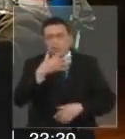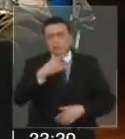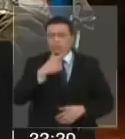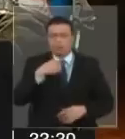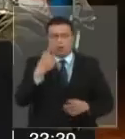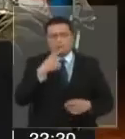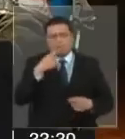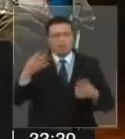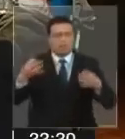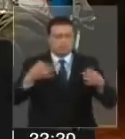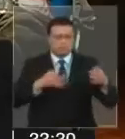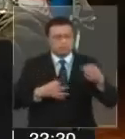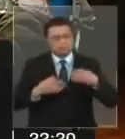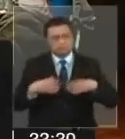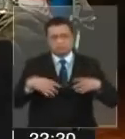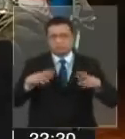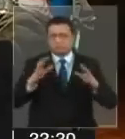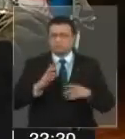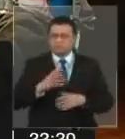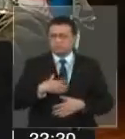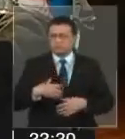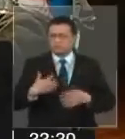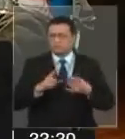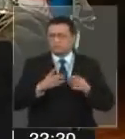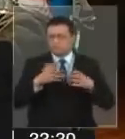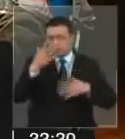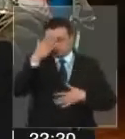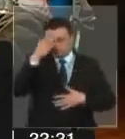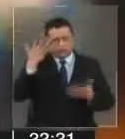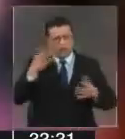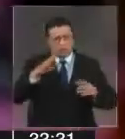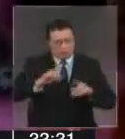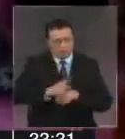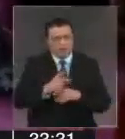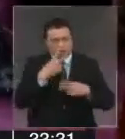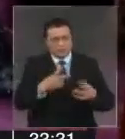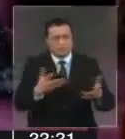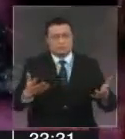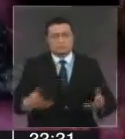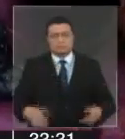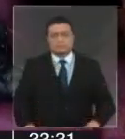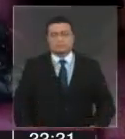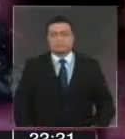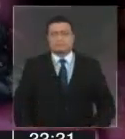de esta tontera. Pero era como, salgamos de esta tontera.